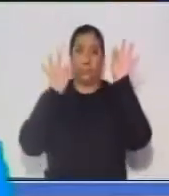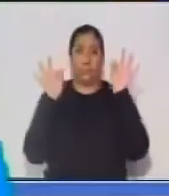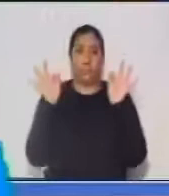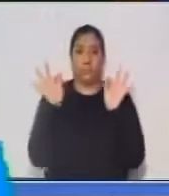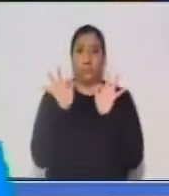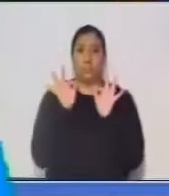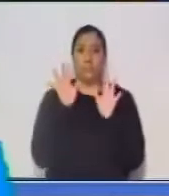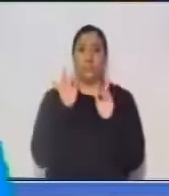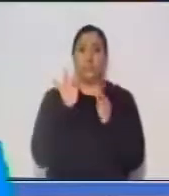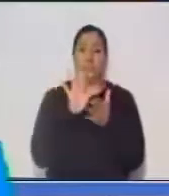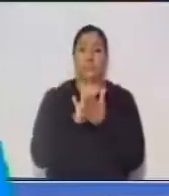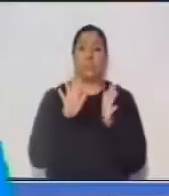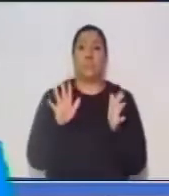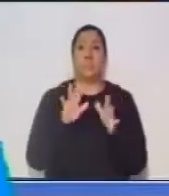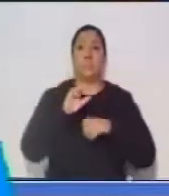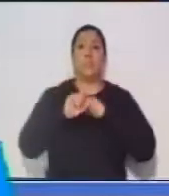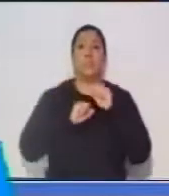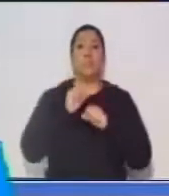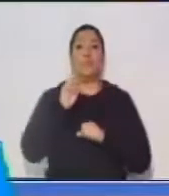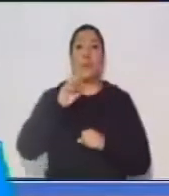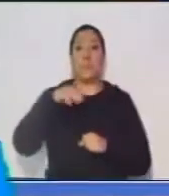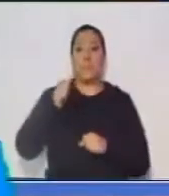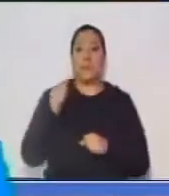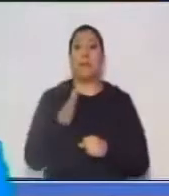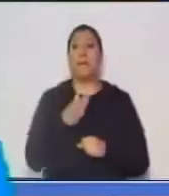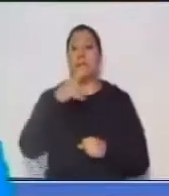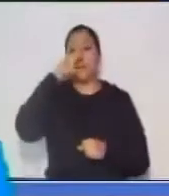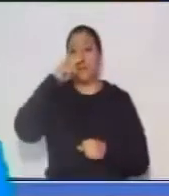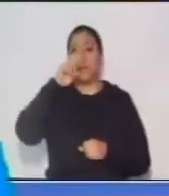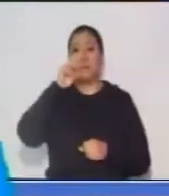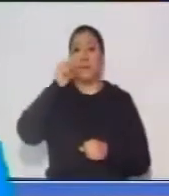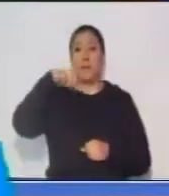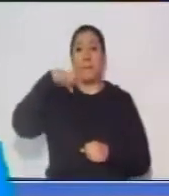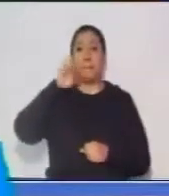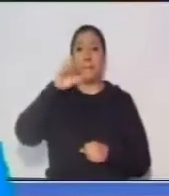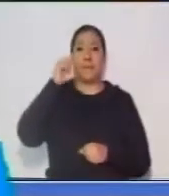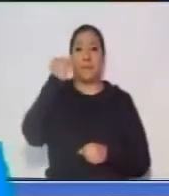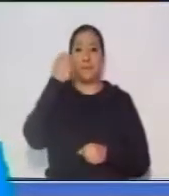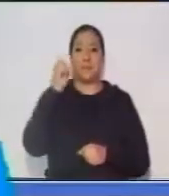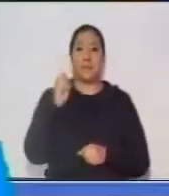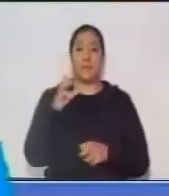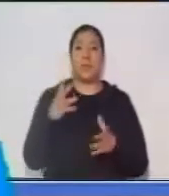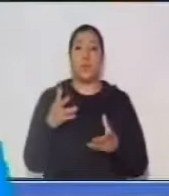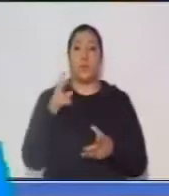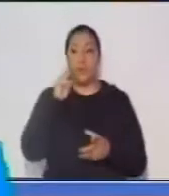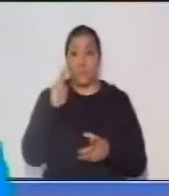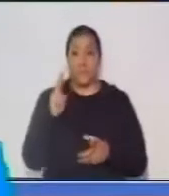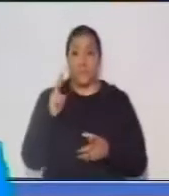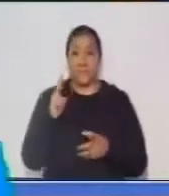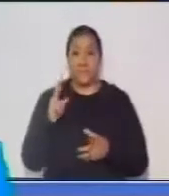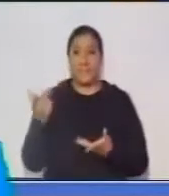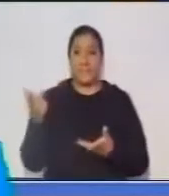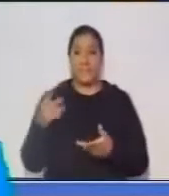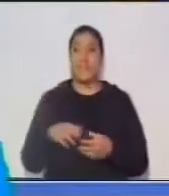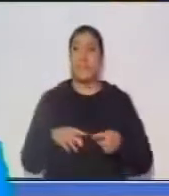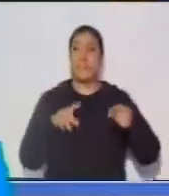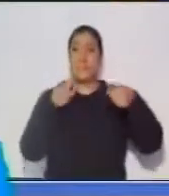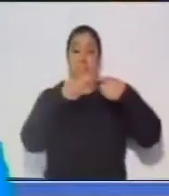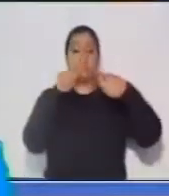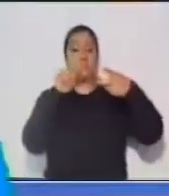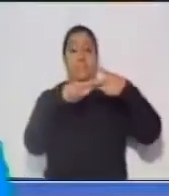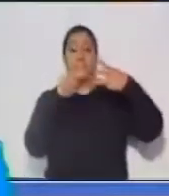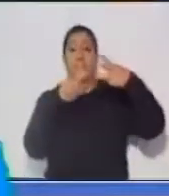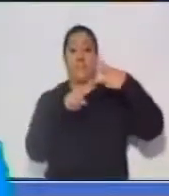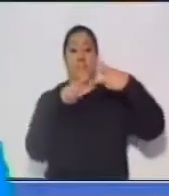Y esos dos trapecios están formando un paralelogramo. Y para encontrar el área